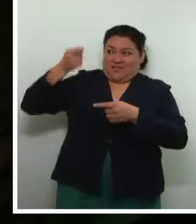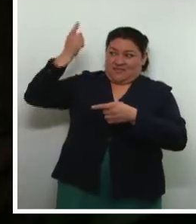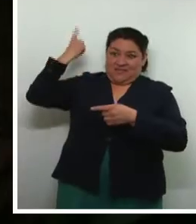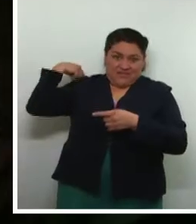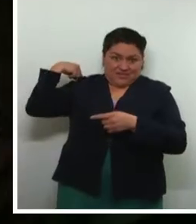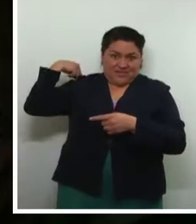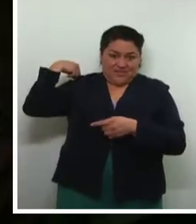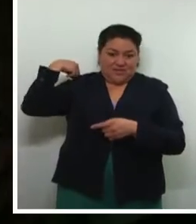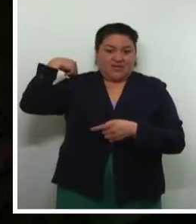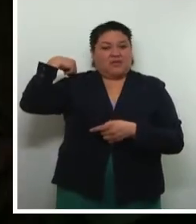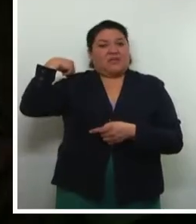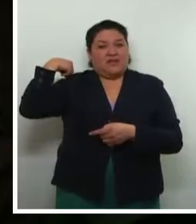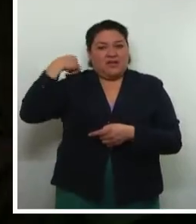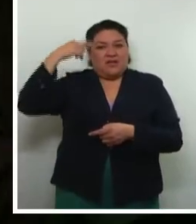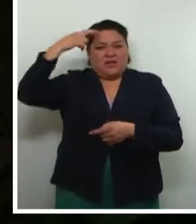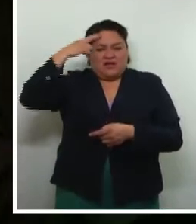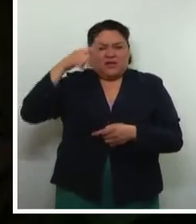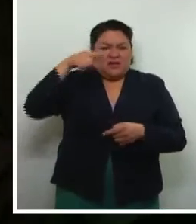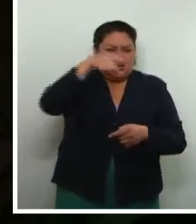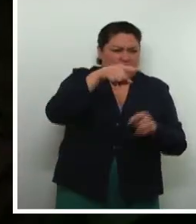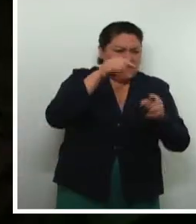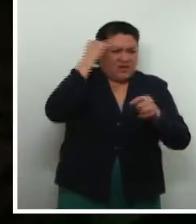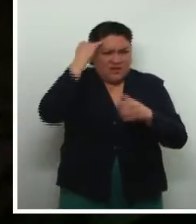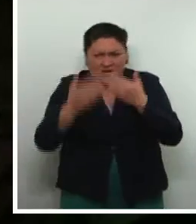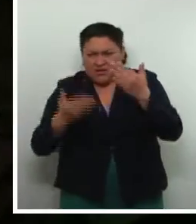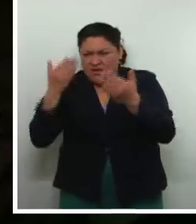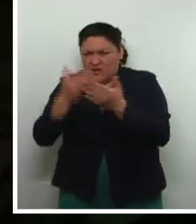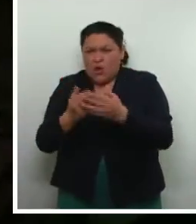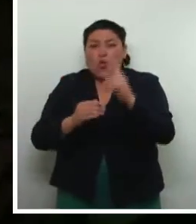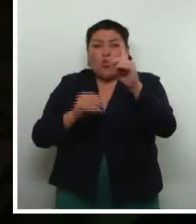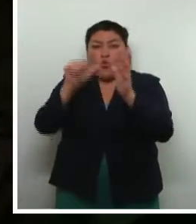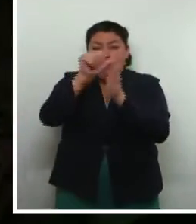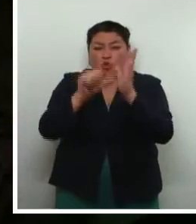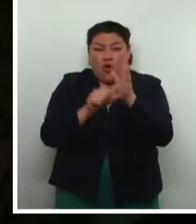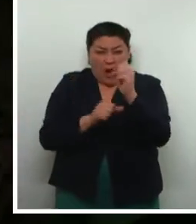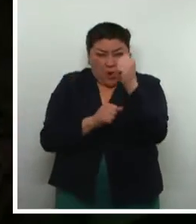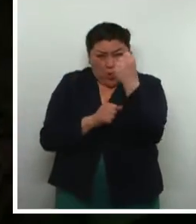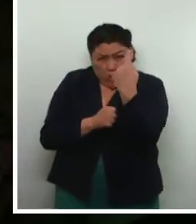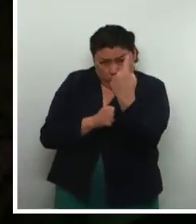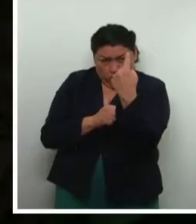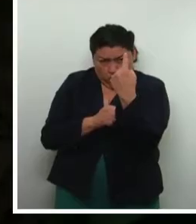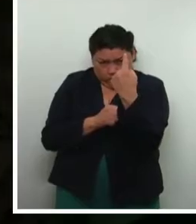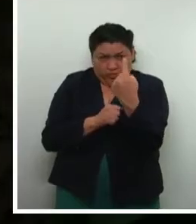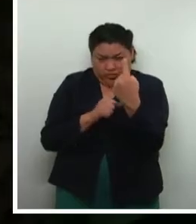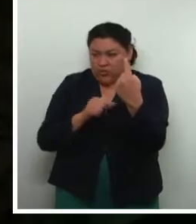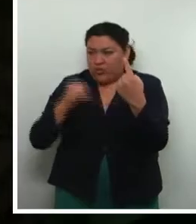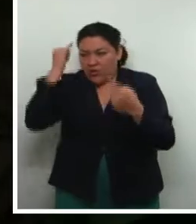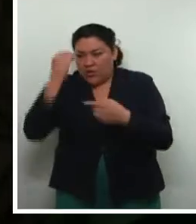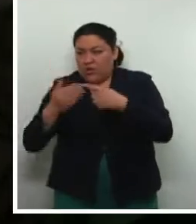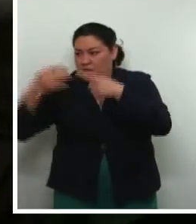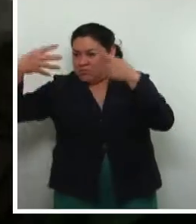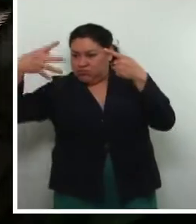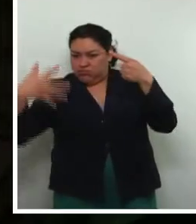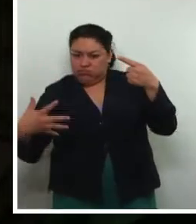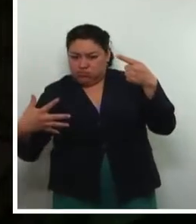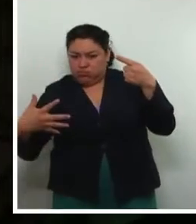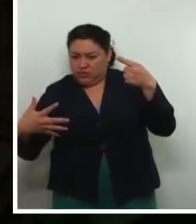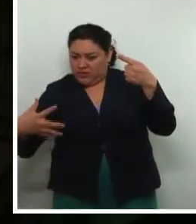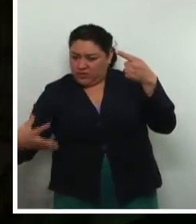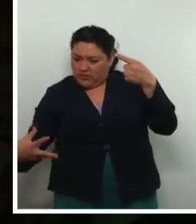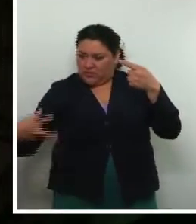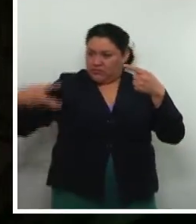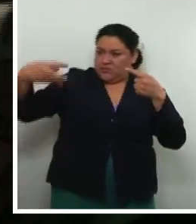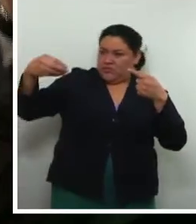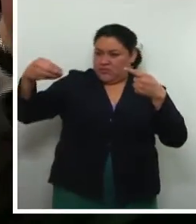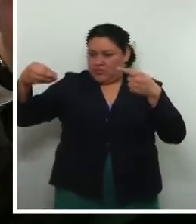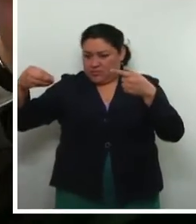cuando había diferentes reservas sobre una misma porción normativa, se juntaban